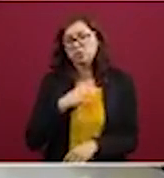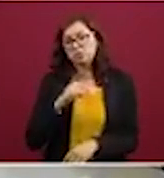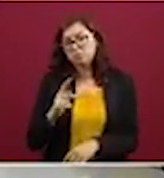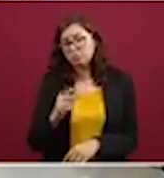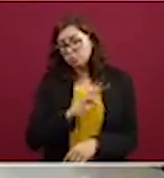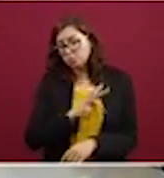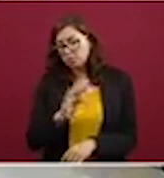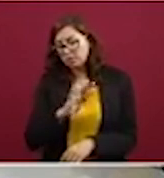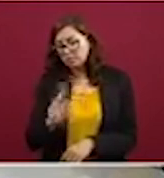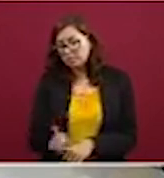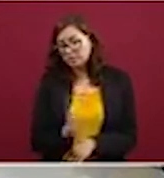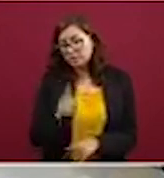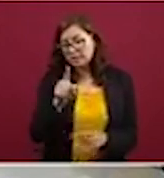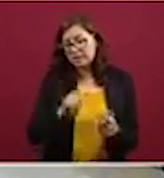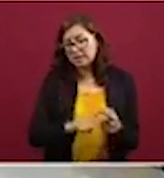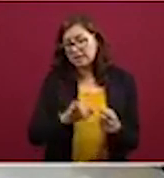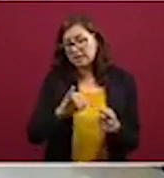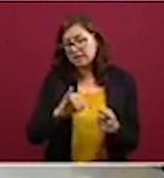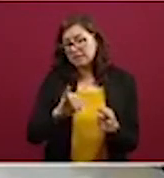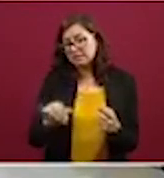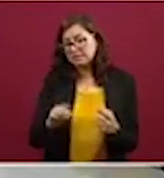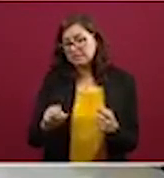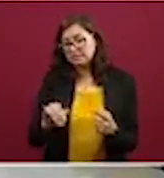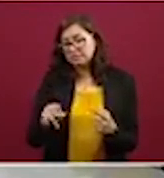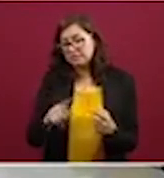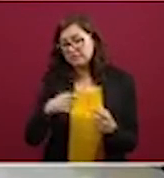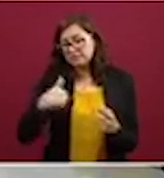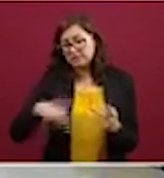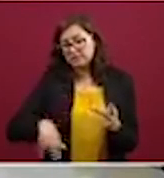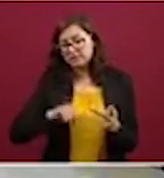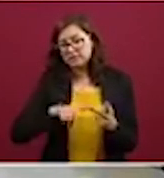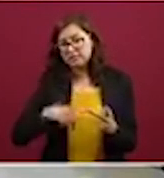change y otro para el secretario de hacienda si me lo permite